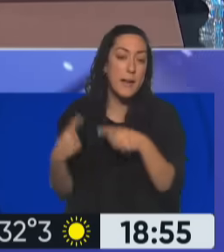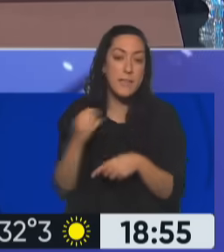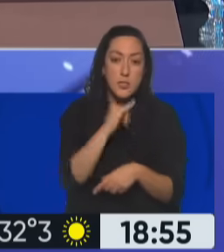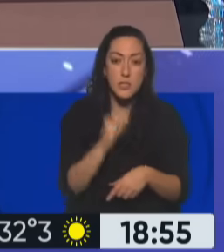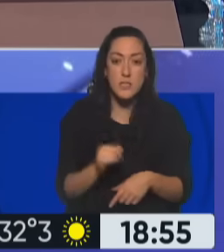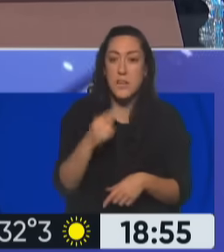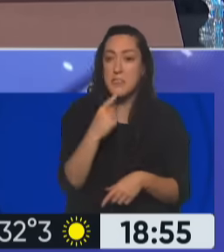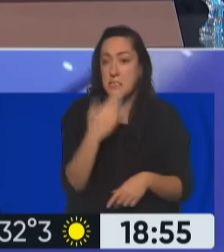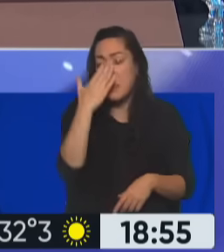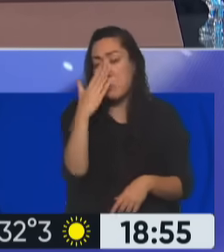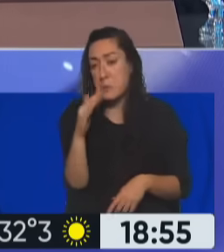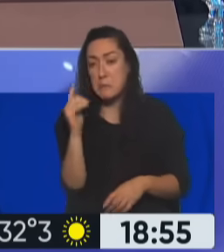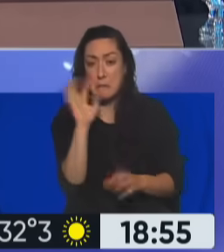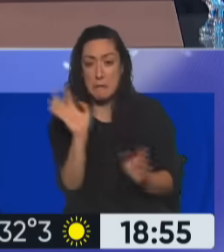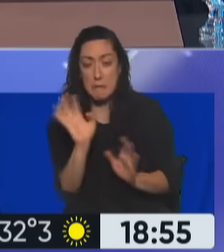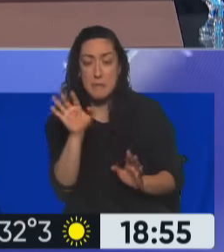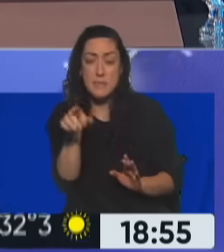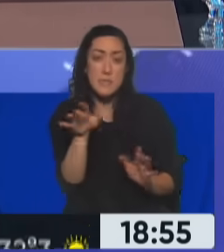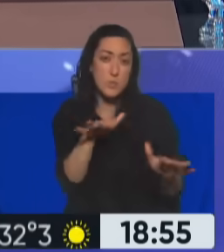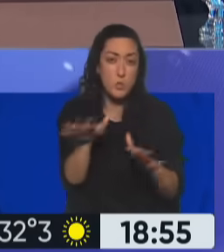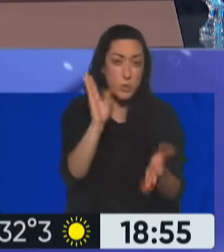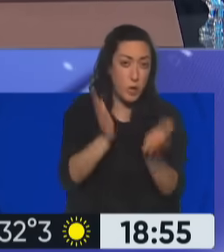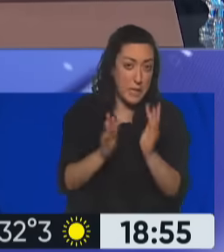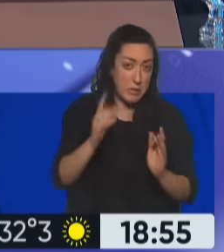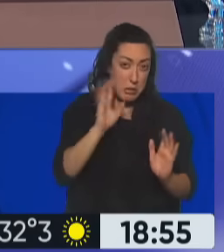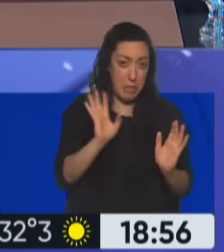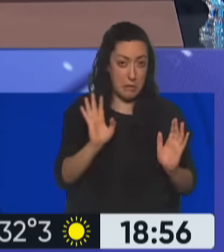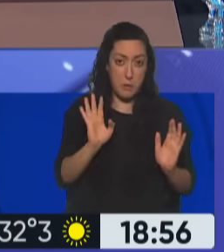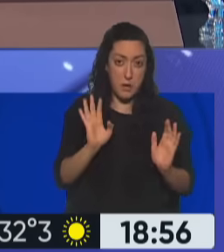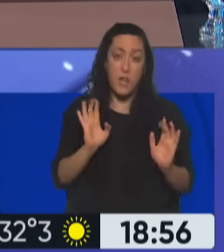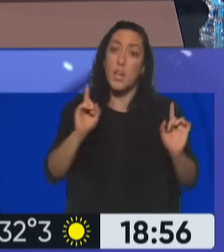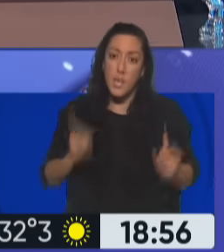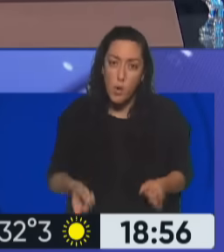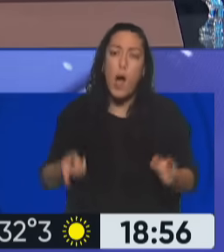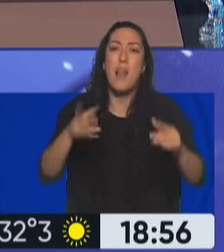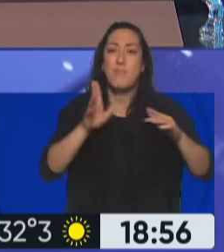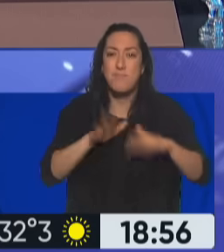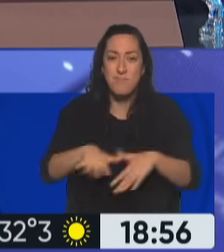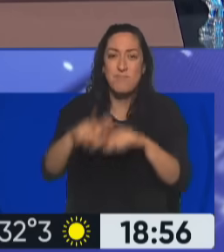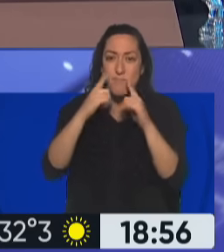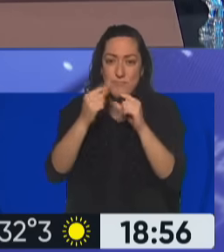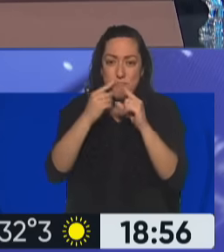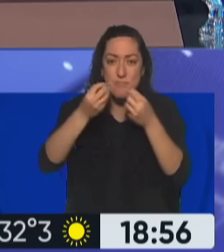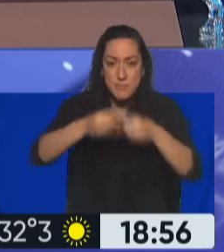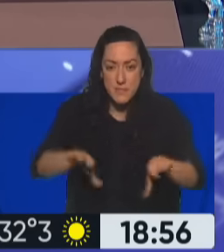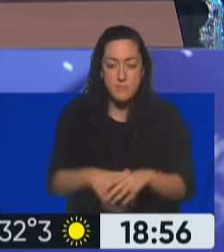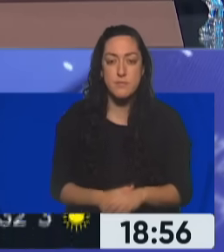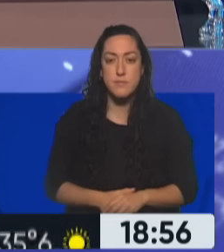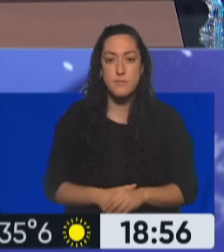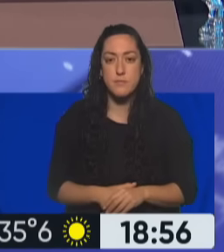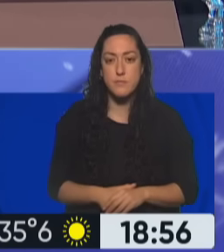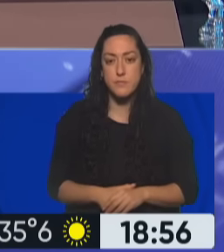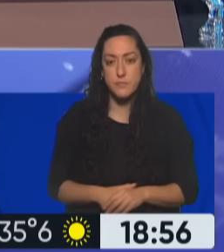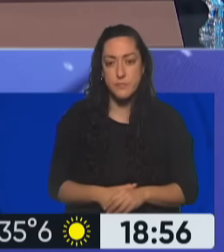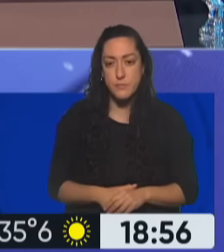bueno, nosotros no tuvimos que ver con estos hechos violentos, pero sí habían sido quien dieron el inicio. Para cerrar, Pablo, lo que se está viendo en